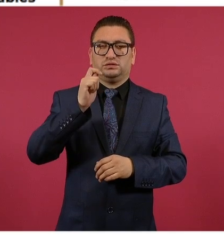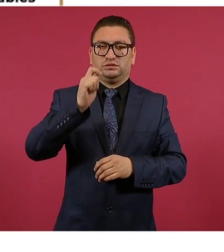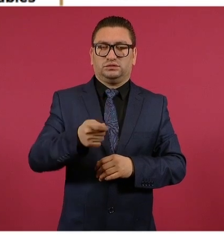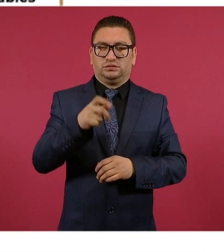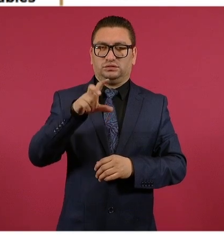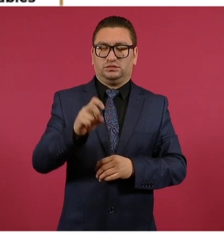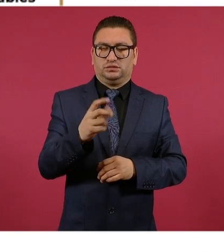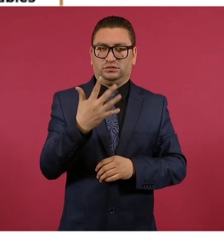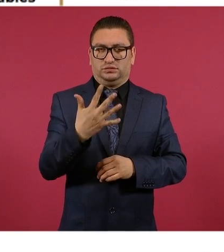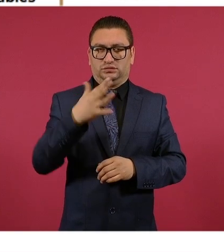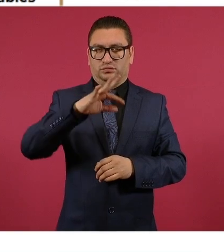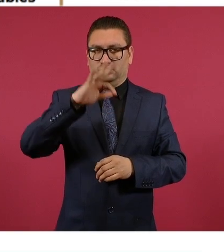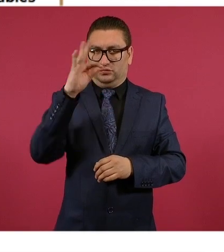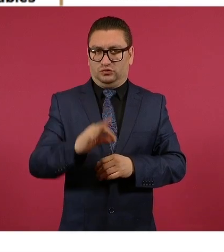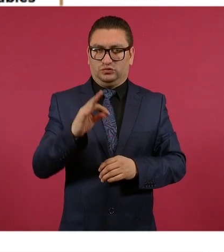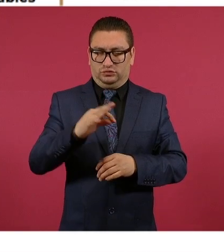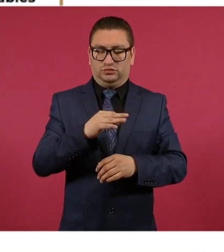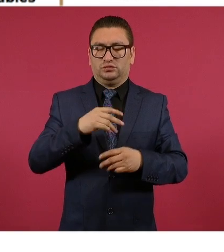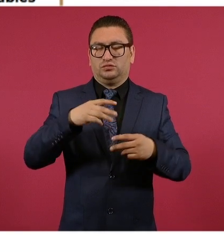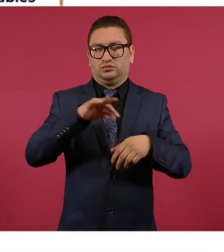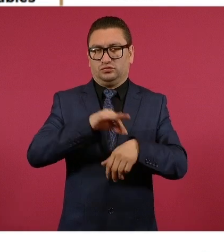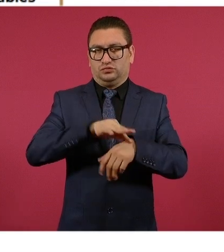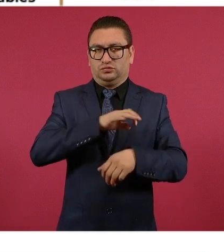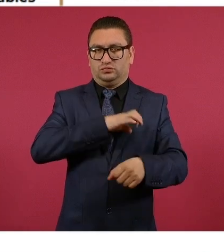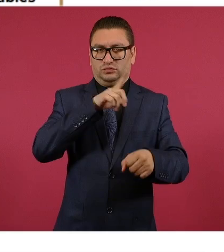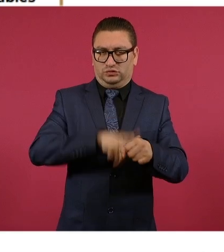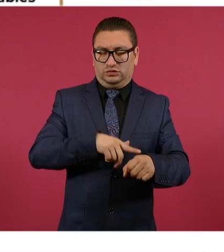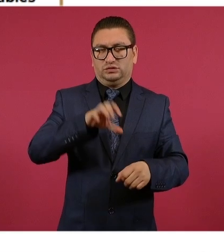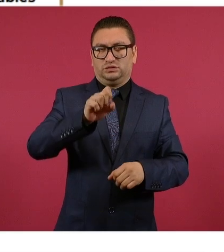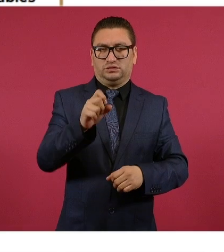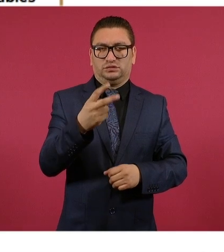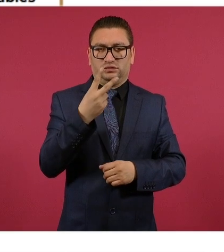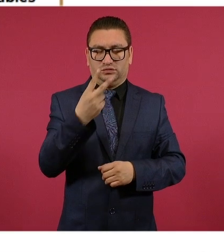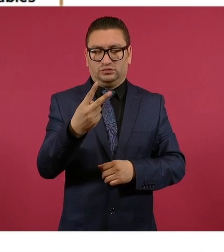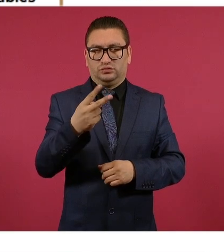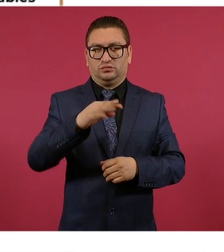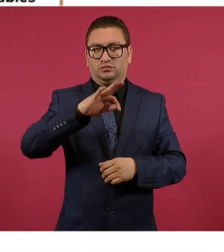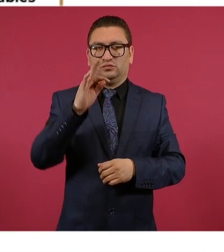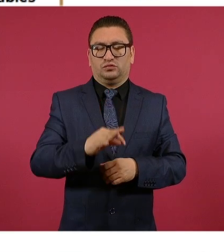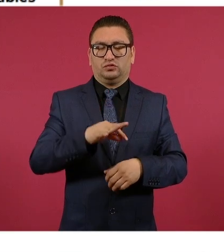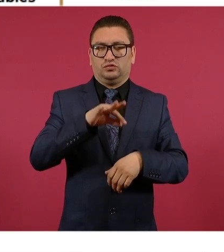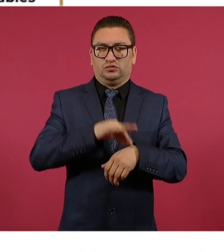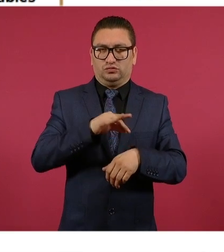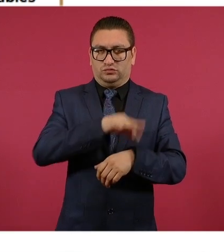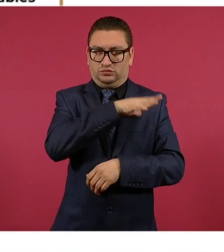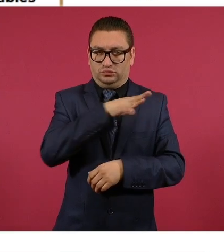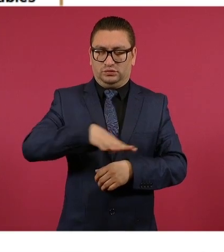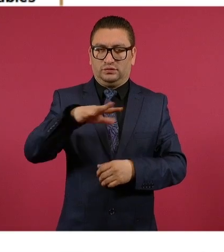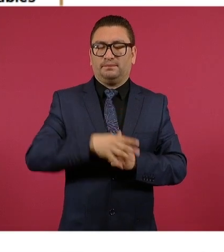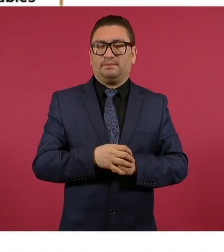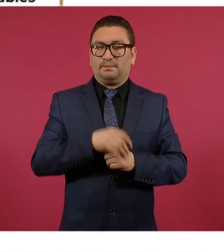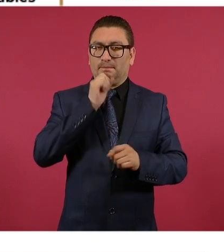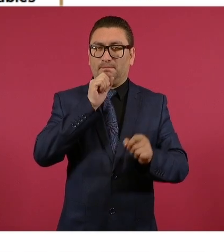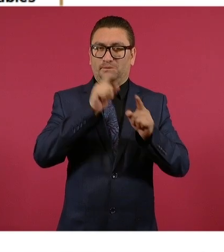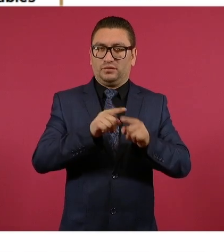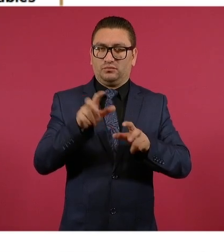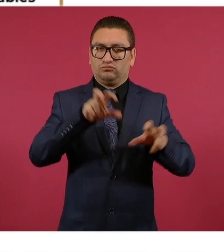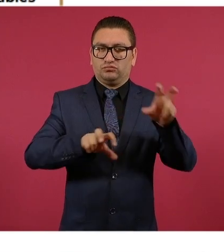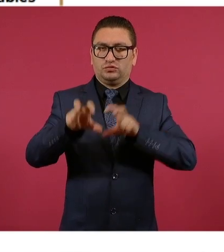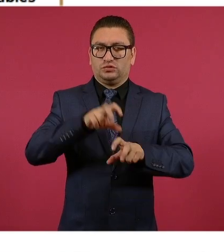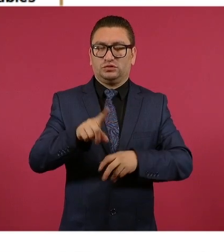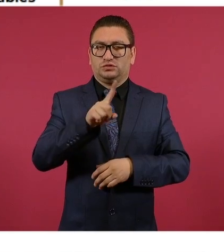en 35% en especialistas, 62% en médicos generales. También se ha hecho una inversión